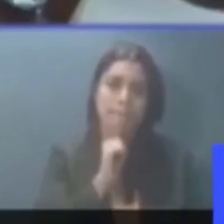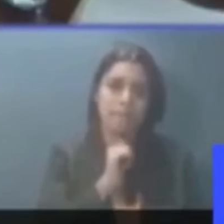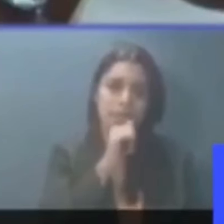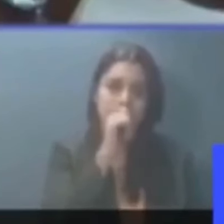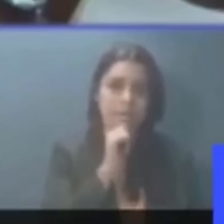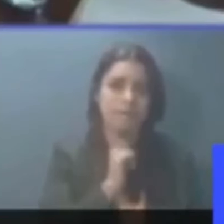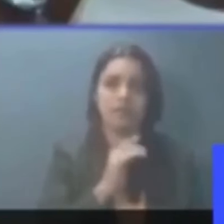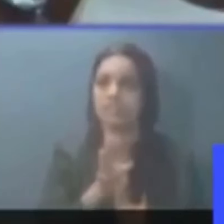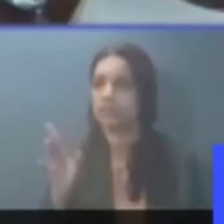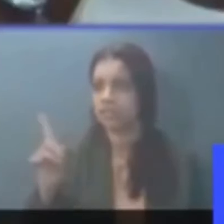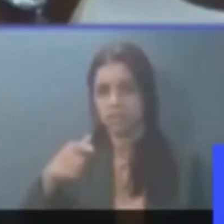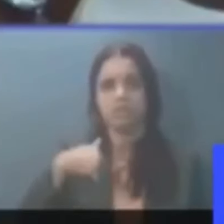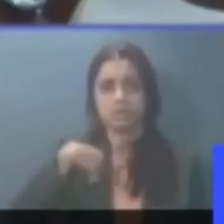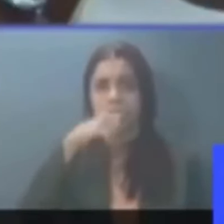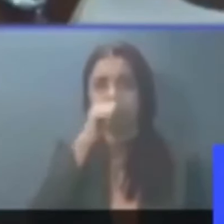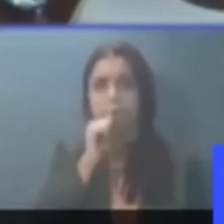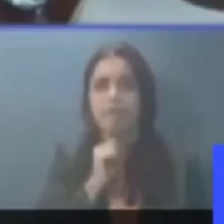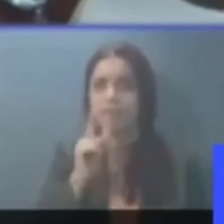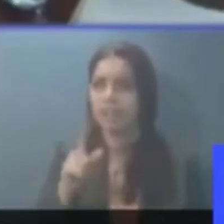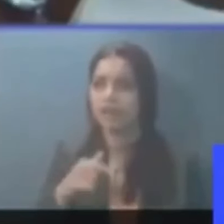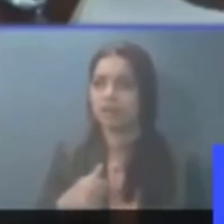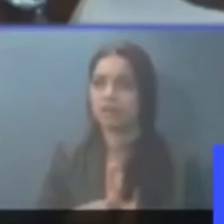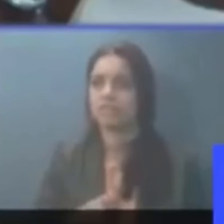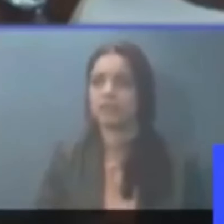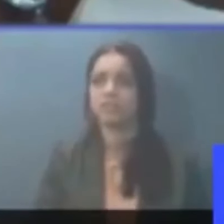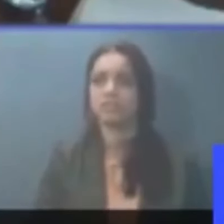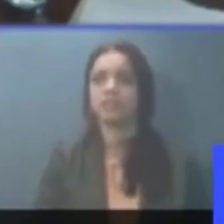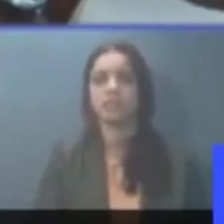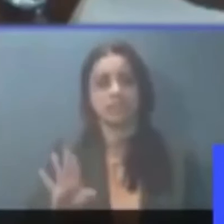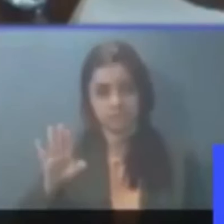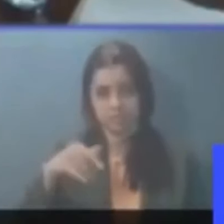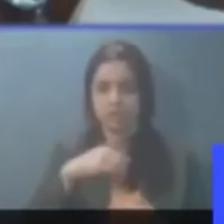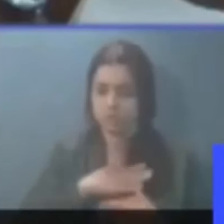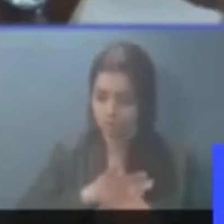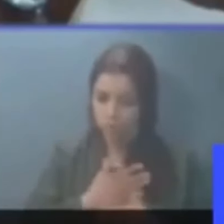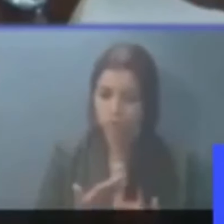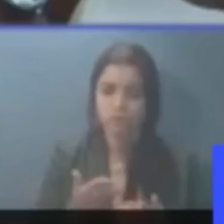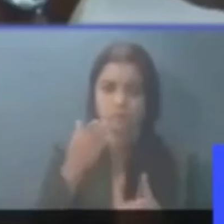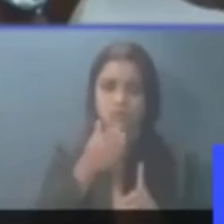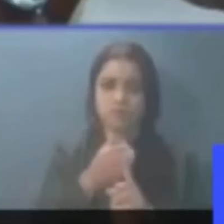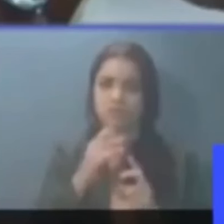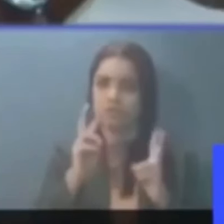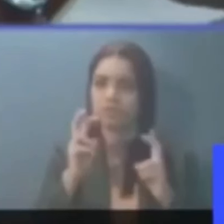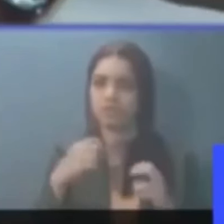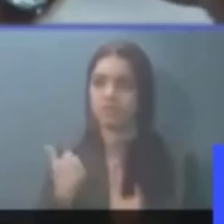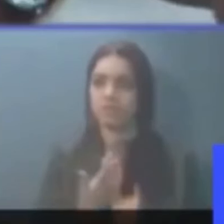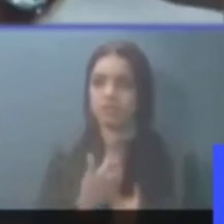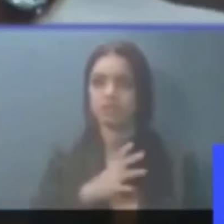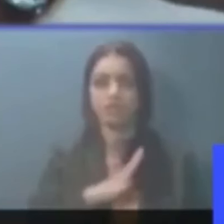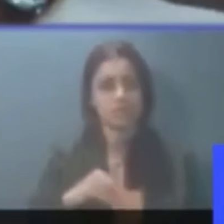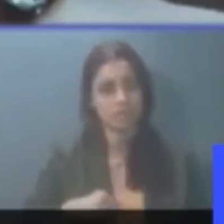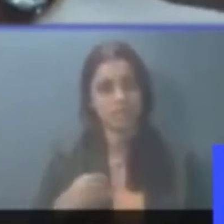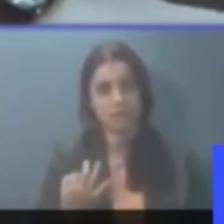soy políticos, tolerante, presidente. Pero afiñamos el tema por el tiempo, gusto, por amor a nuestra familia.